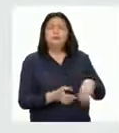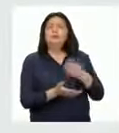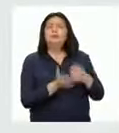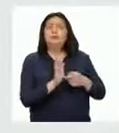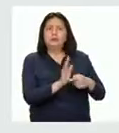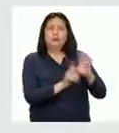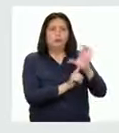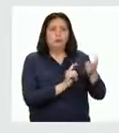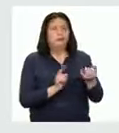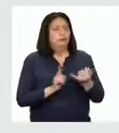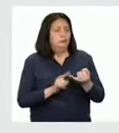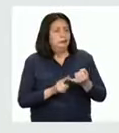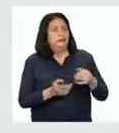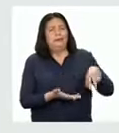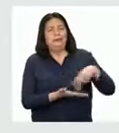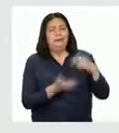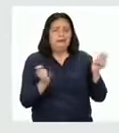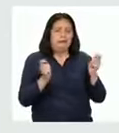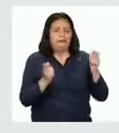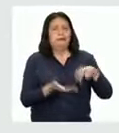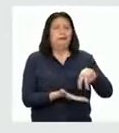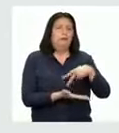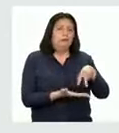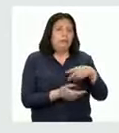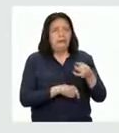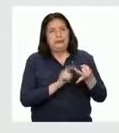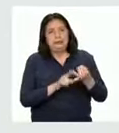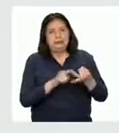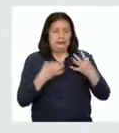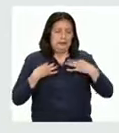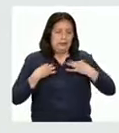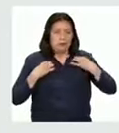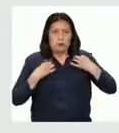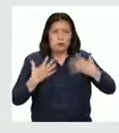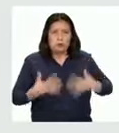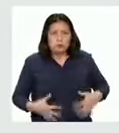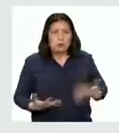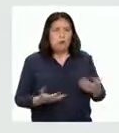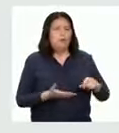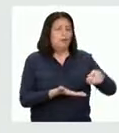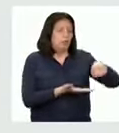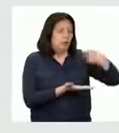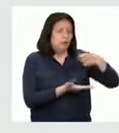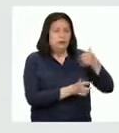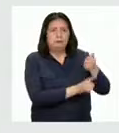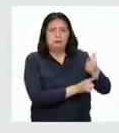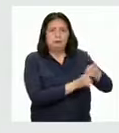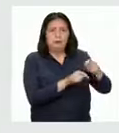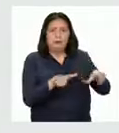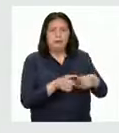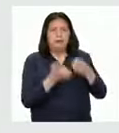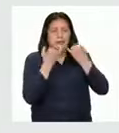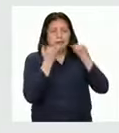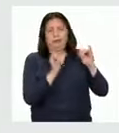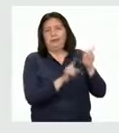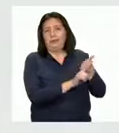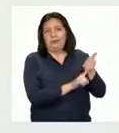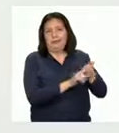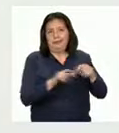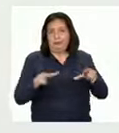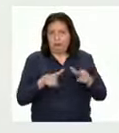culturales, como las fiestas, danzas, vestimentas, platos tradicionales y lenguas de cada